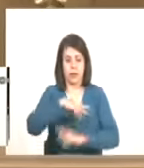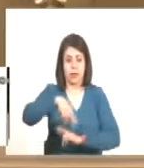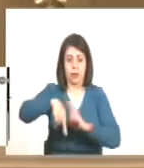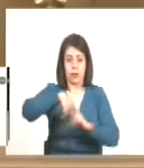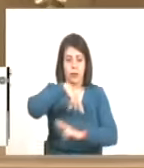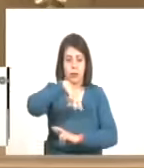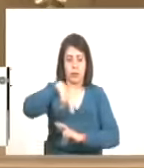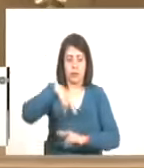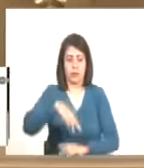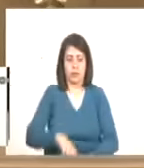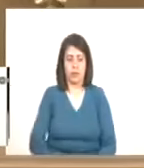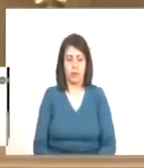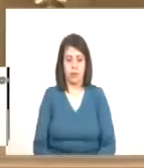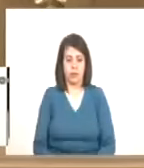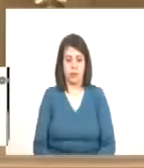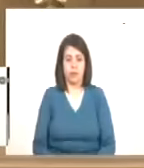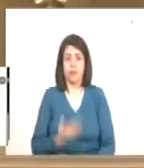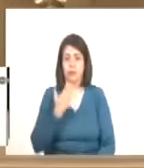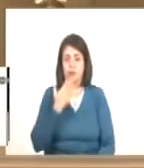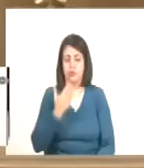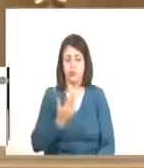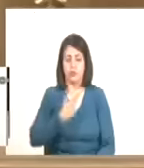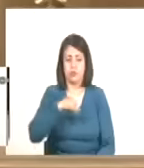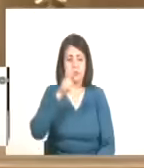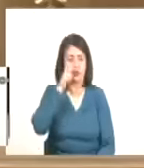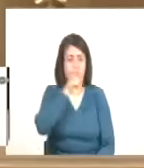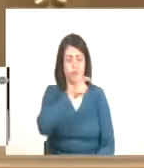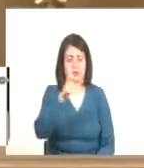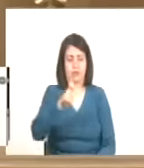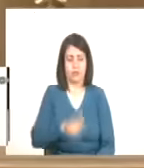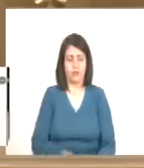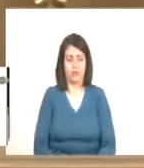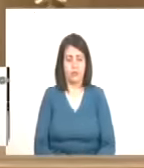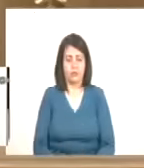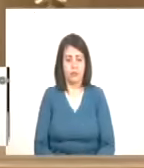revolución como la exige nuestro pueblo.